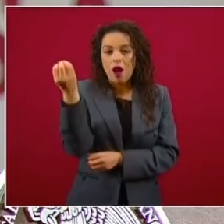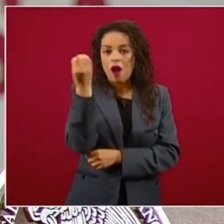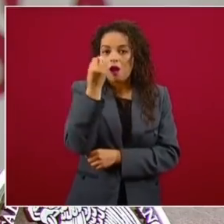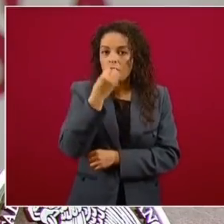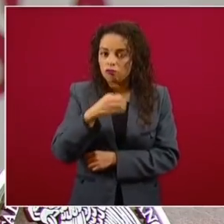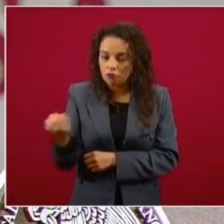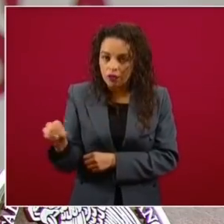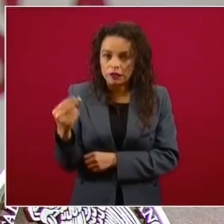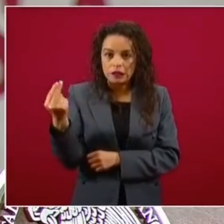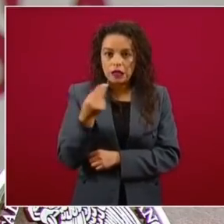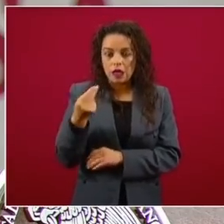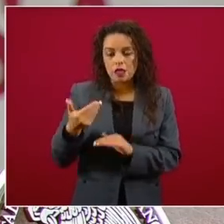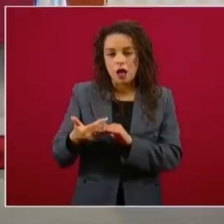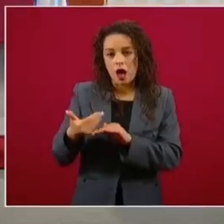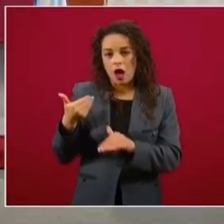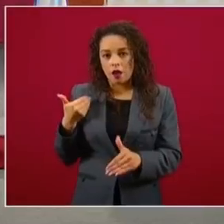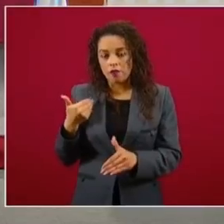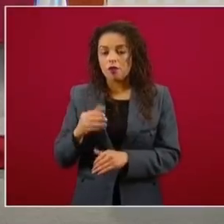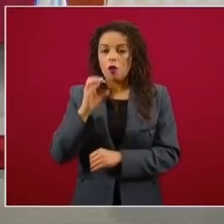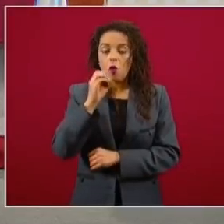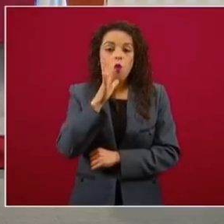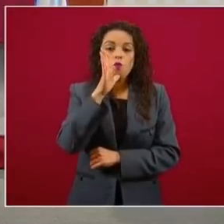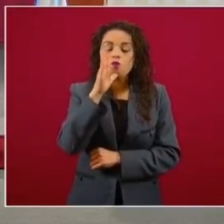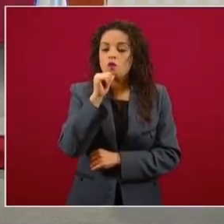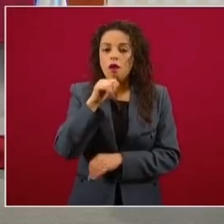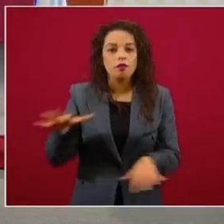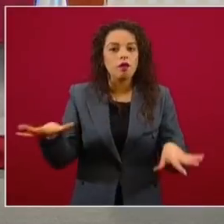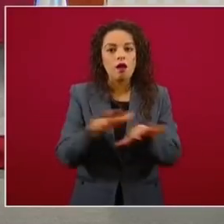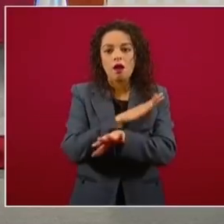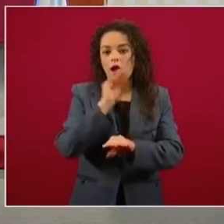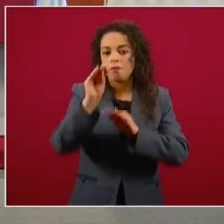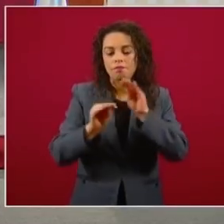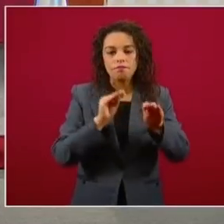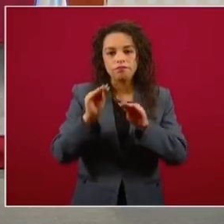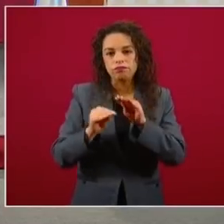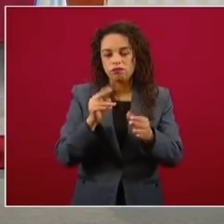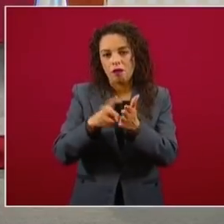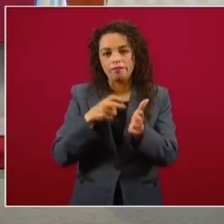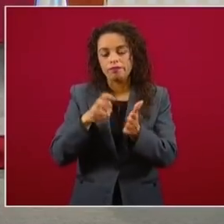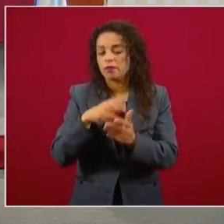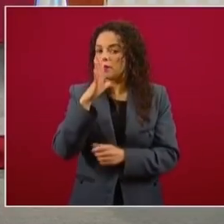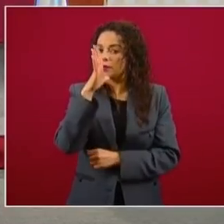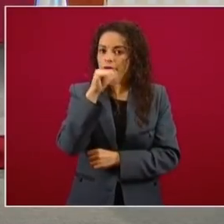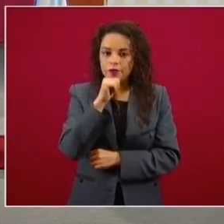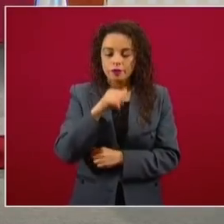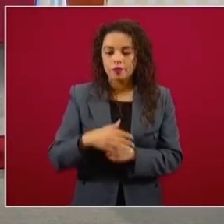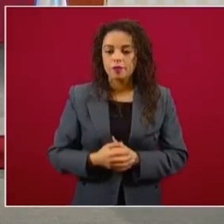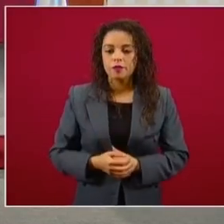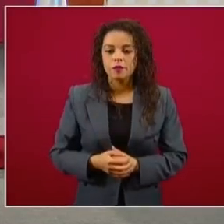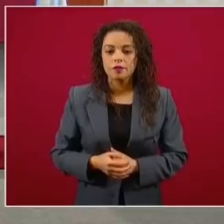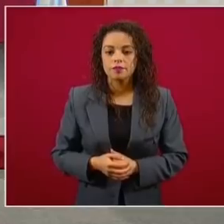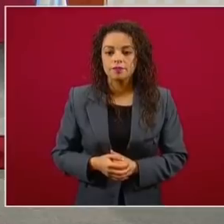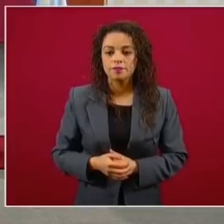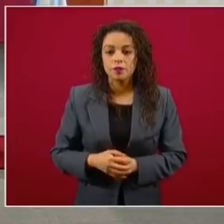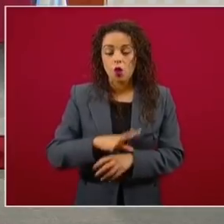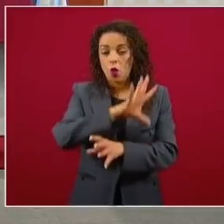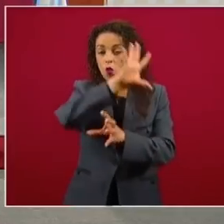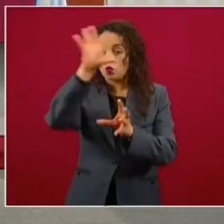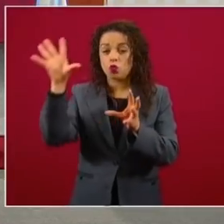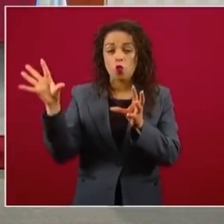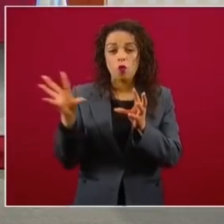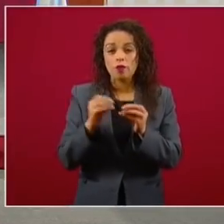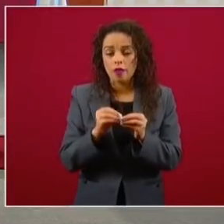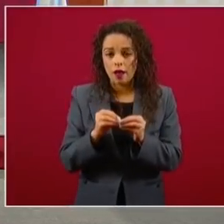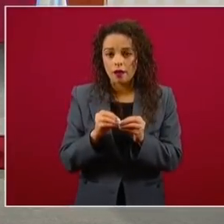con anticipación o no se pueden cambiar. Entonces, veamos cómo son. El gasto neto total es igual a los